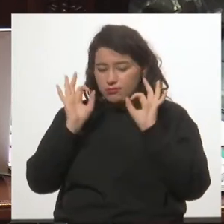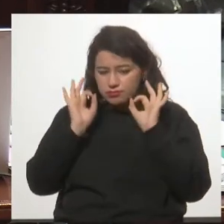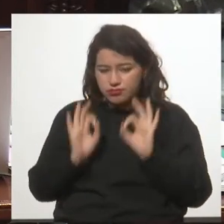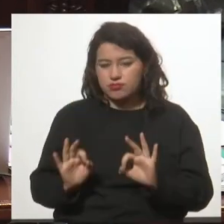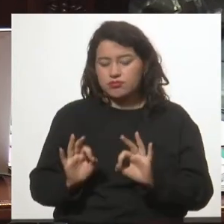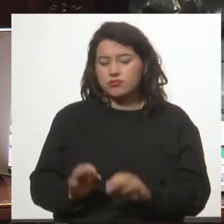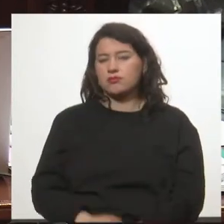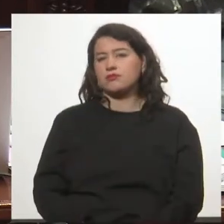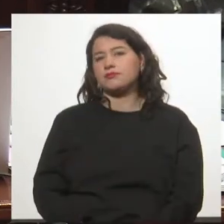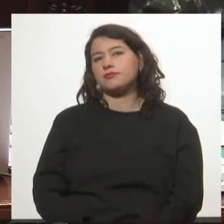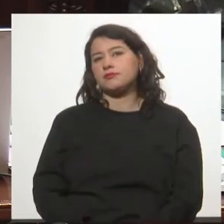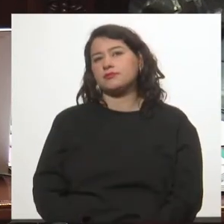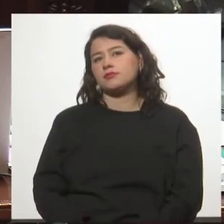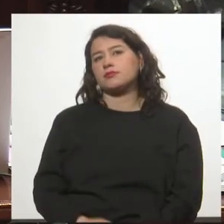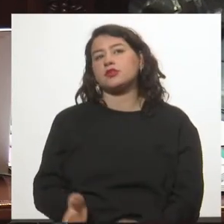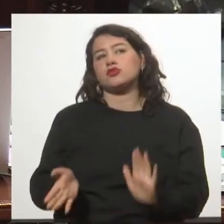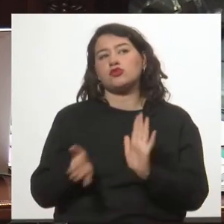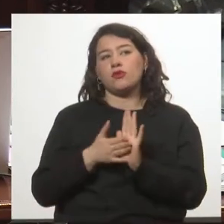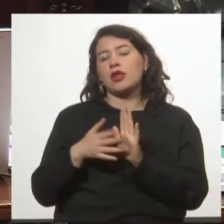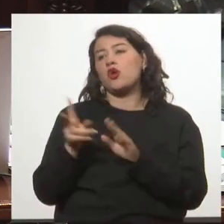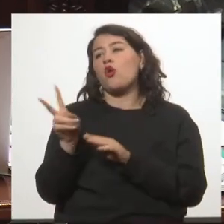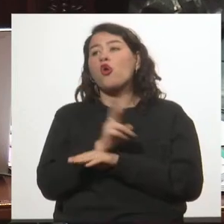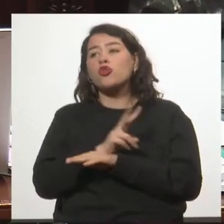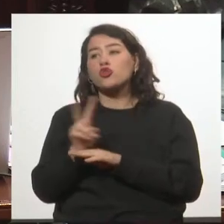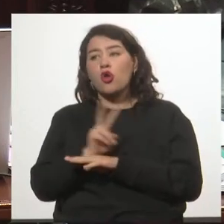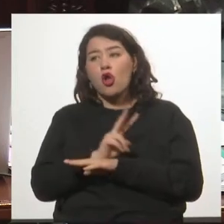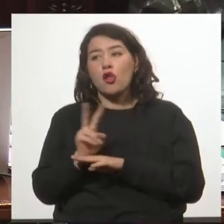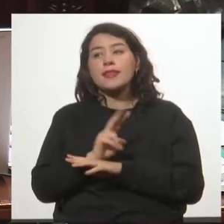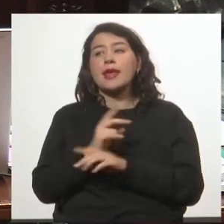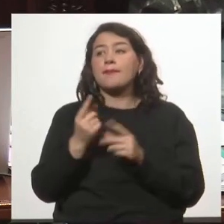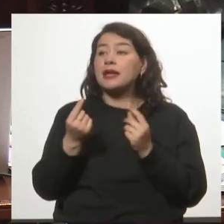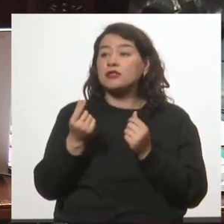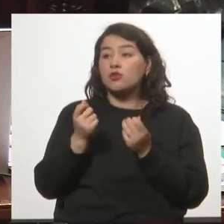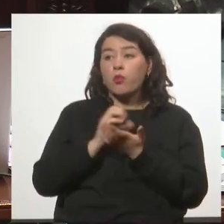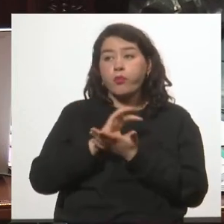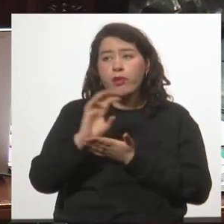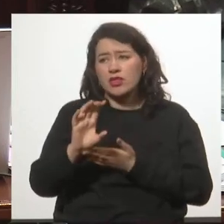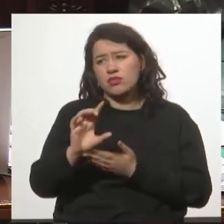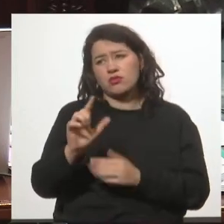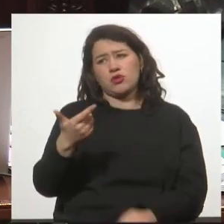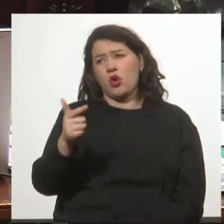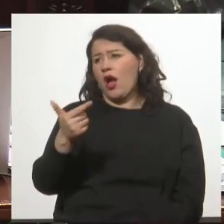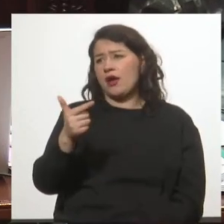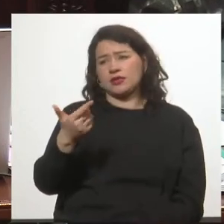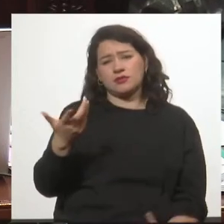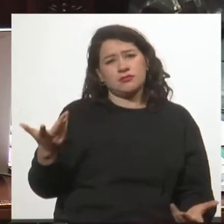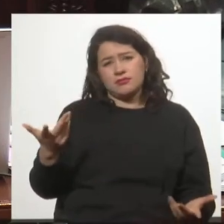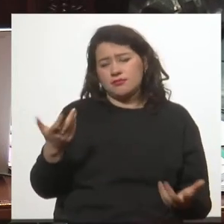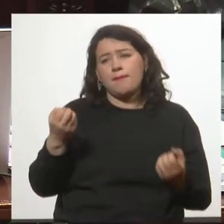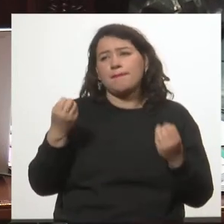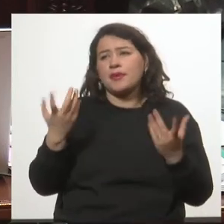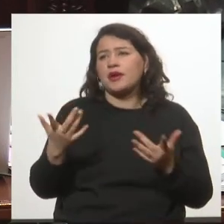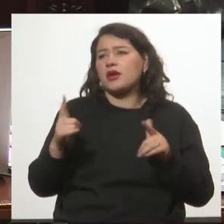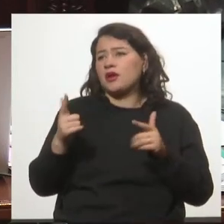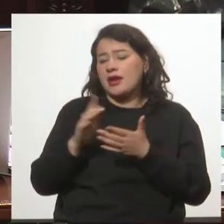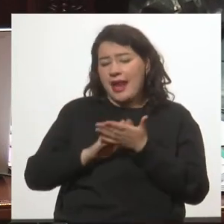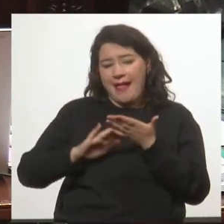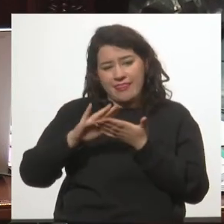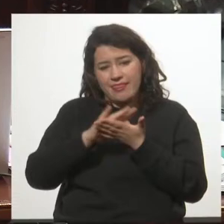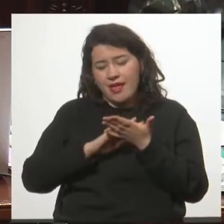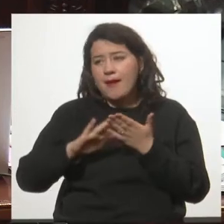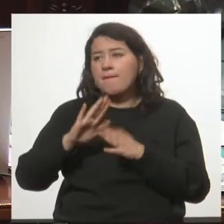completa respecto al control presupuestal no existió dado que no se dispuso en ningún